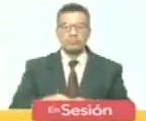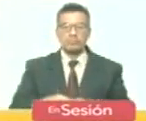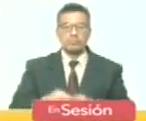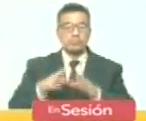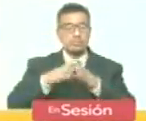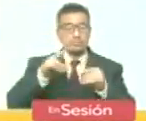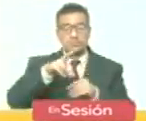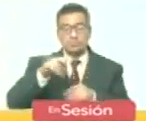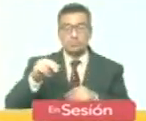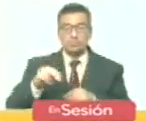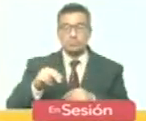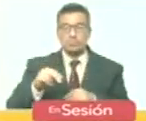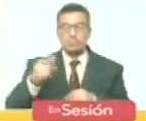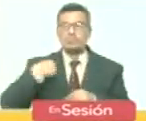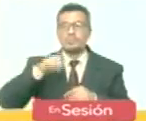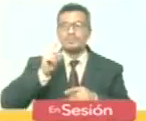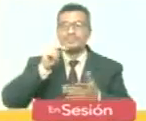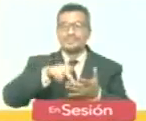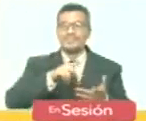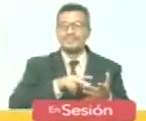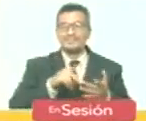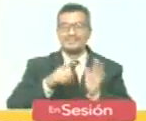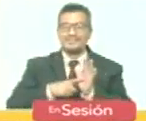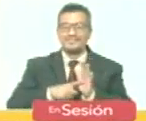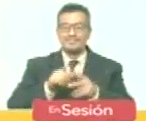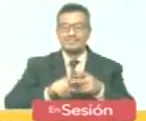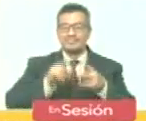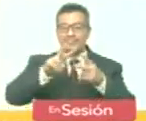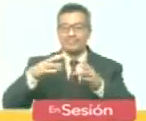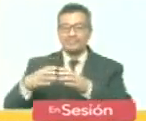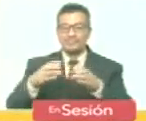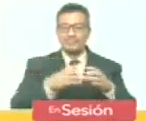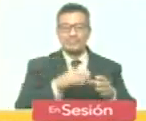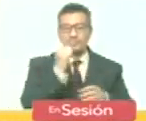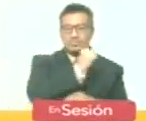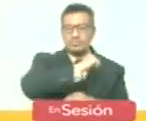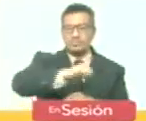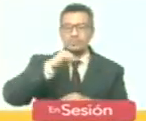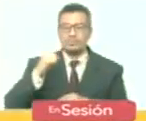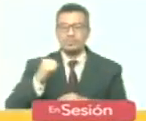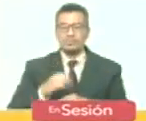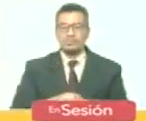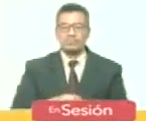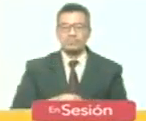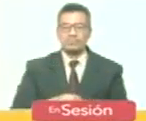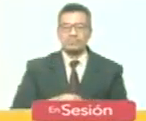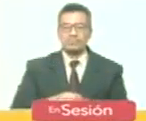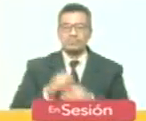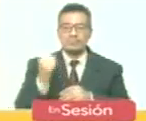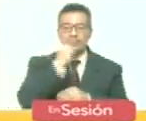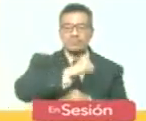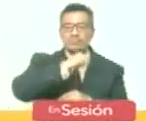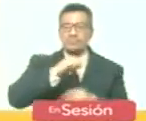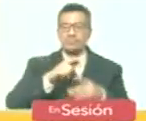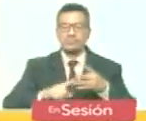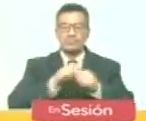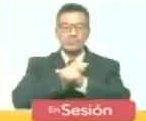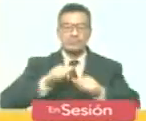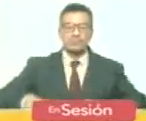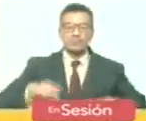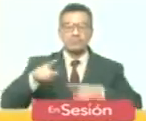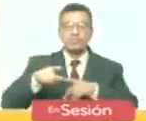Todos los que estuvieron en los dos equipos asesinos del magnicidio en grado de